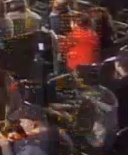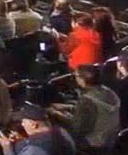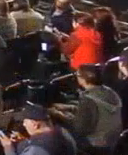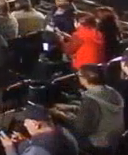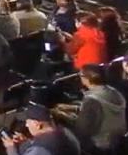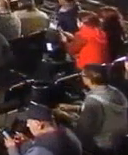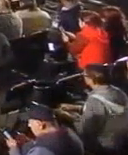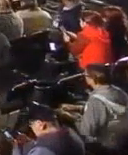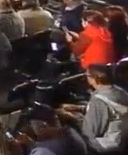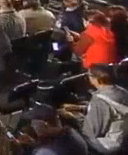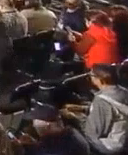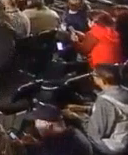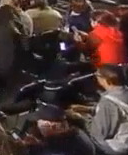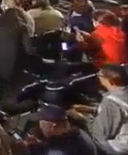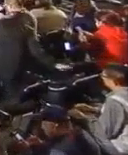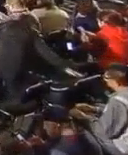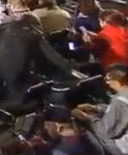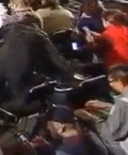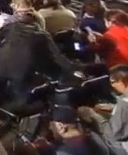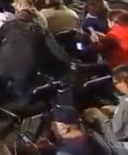ceremonia. En esta